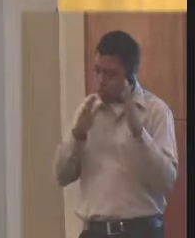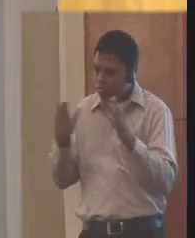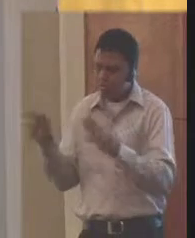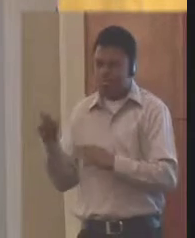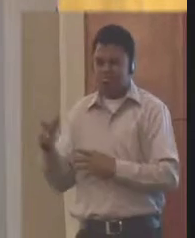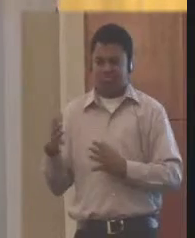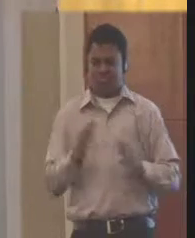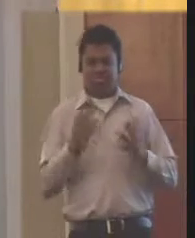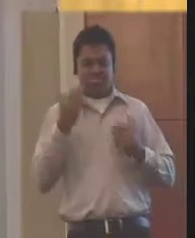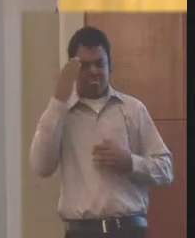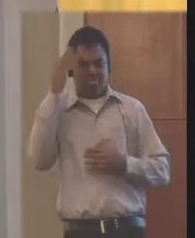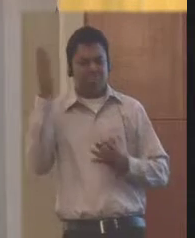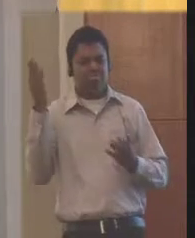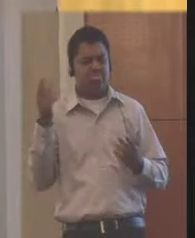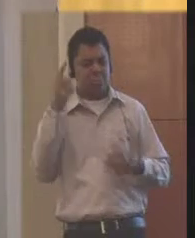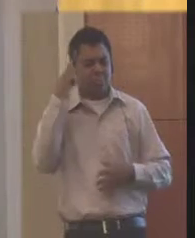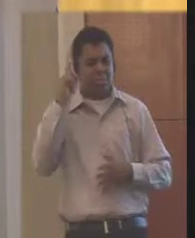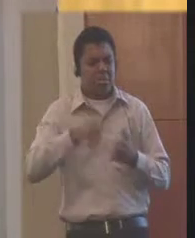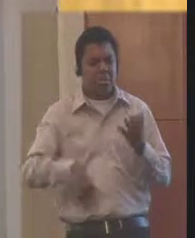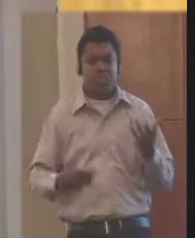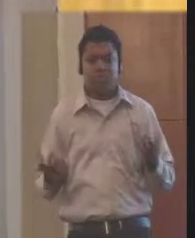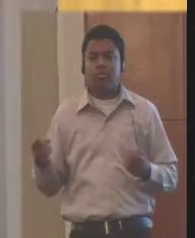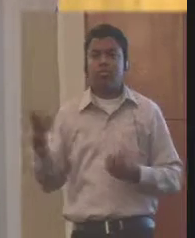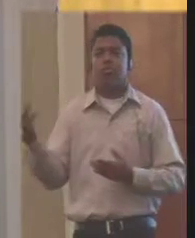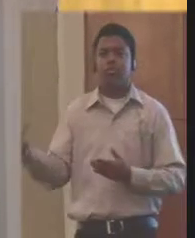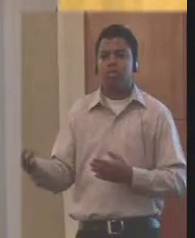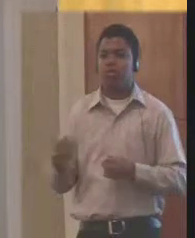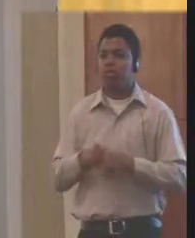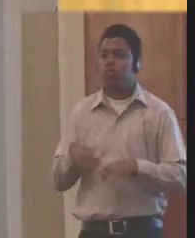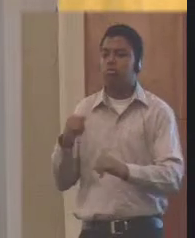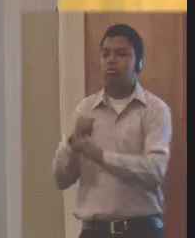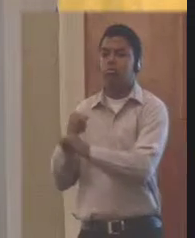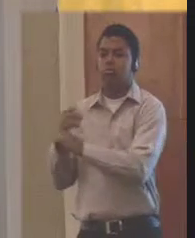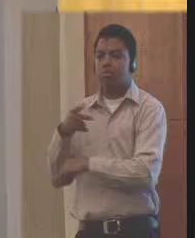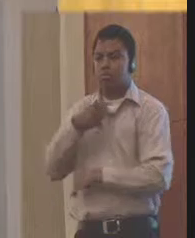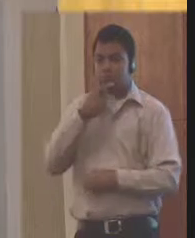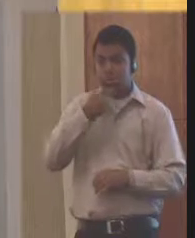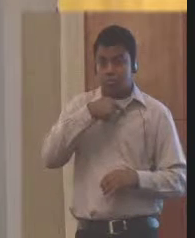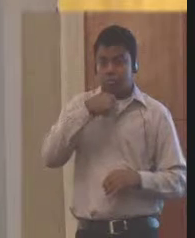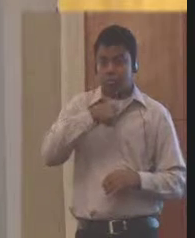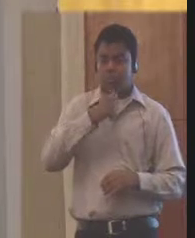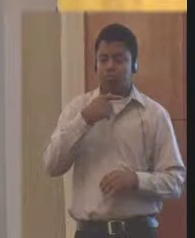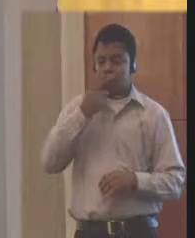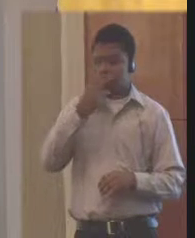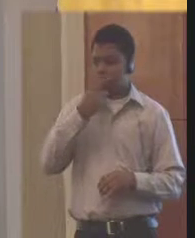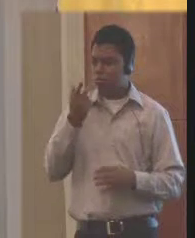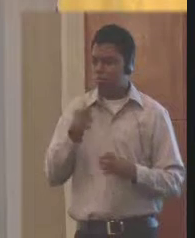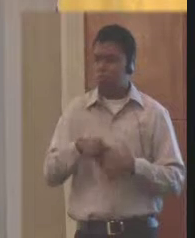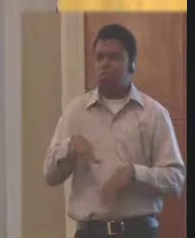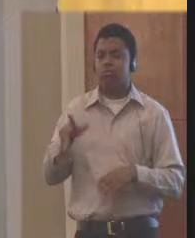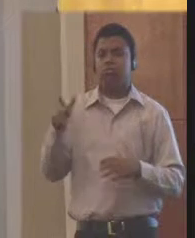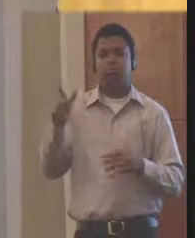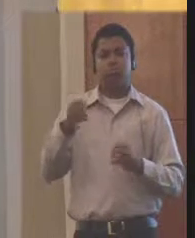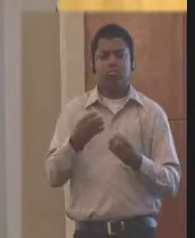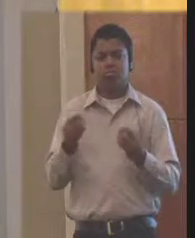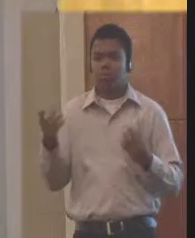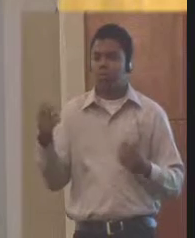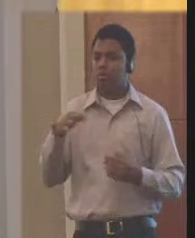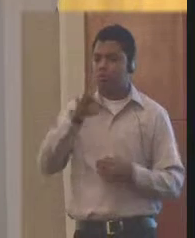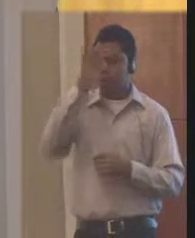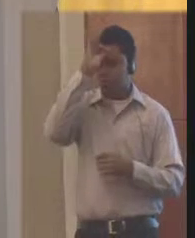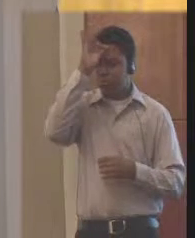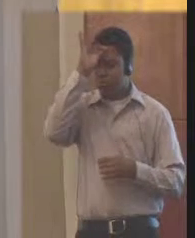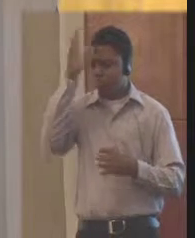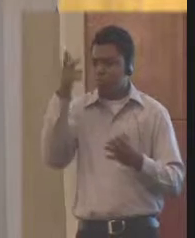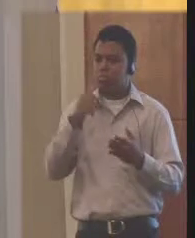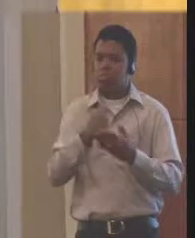No. Entonces, las instituciones públicas en esas zonas, 295 escuelas, 79 hospitales, los